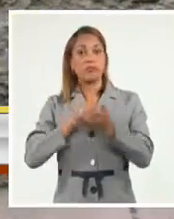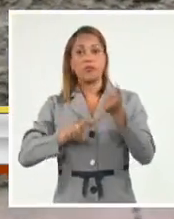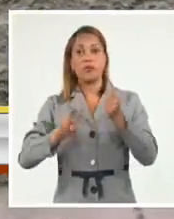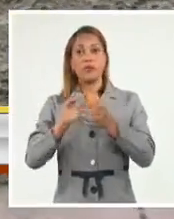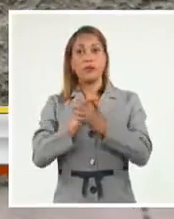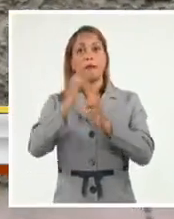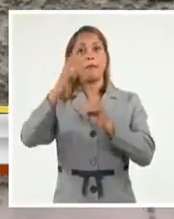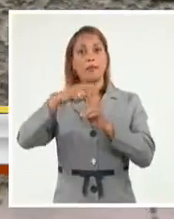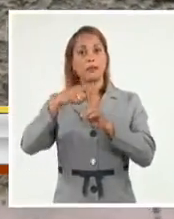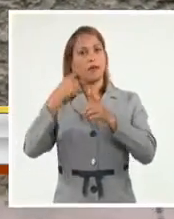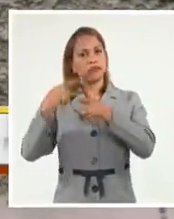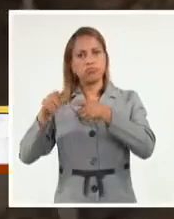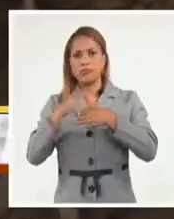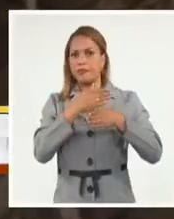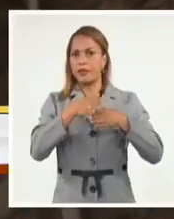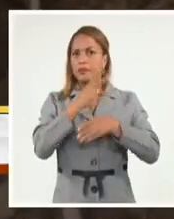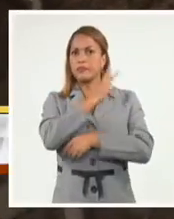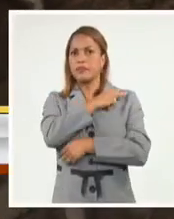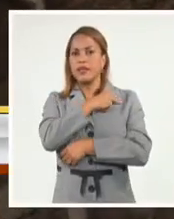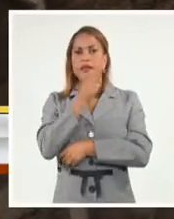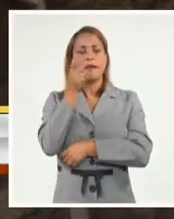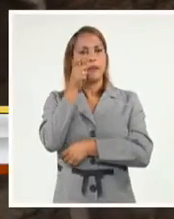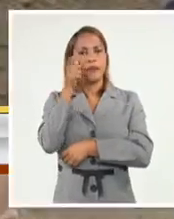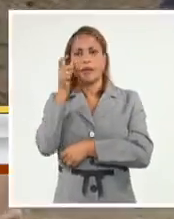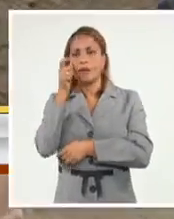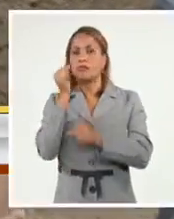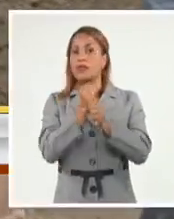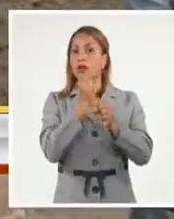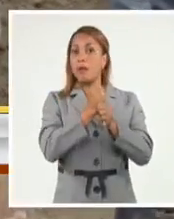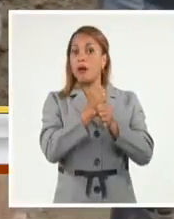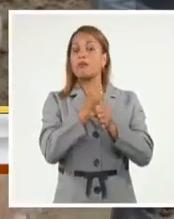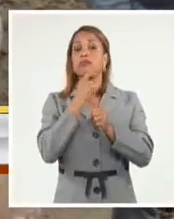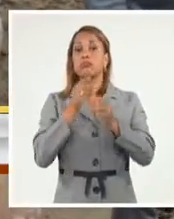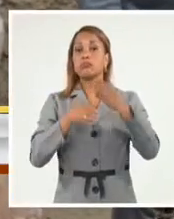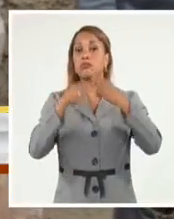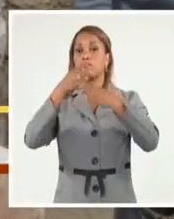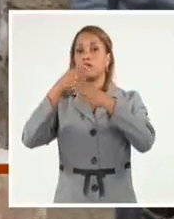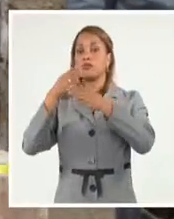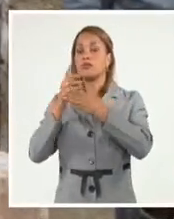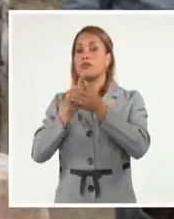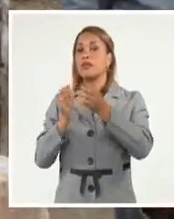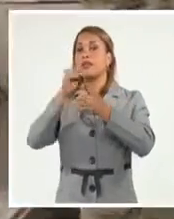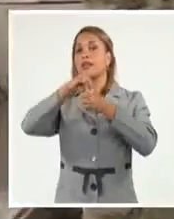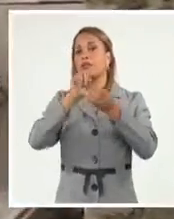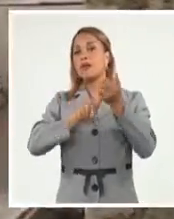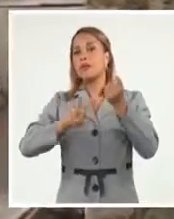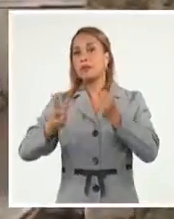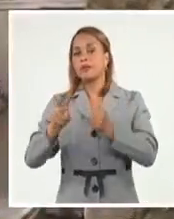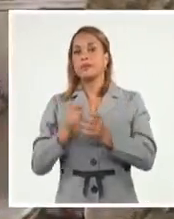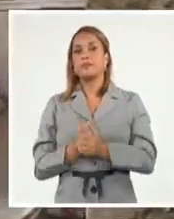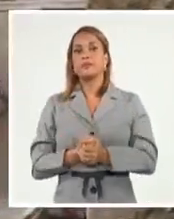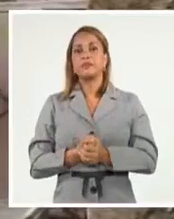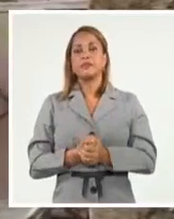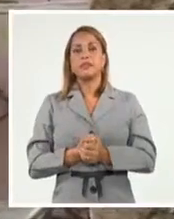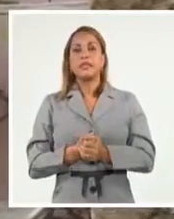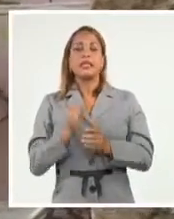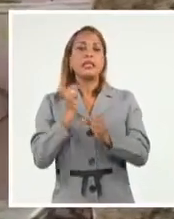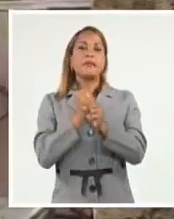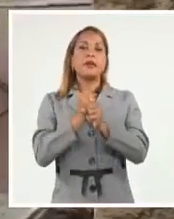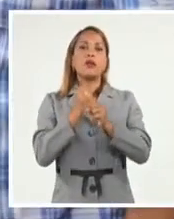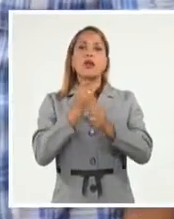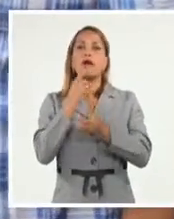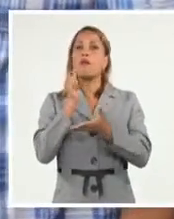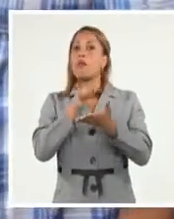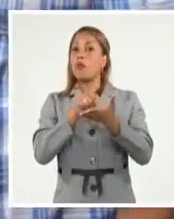otras autoridades, chequearon obras de interés para la población en la provincia. Los directivos contrataron la reparación de la bodega La Perla en el Consejo